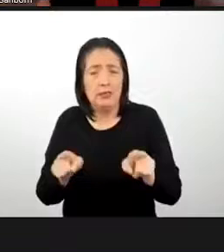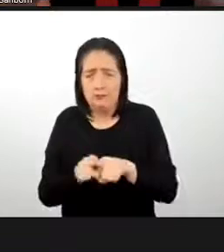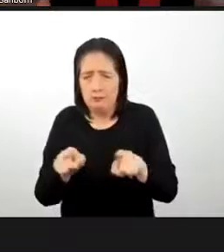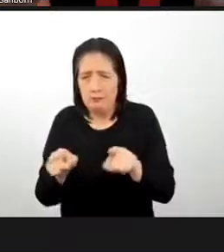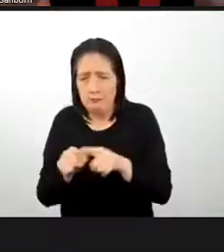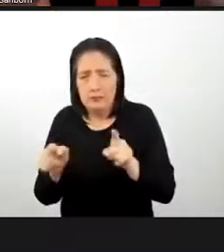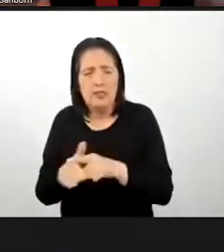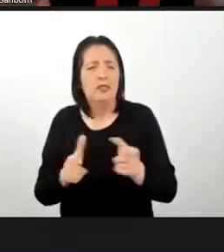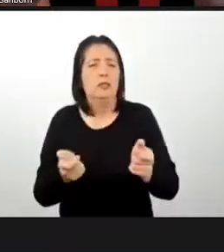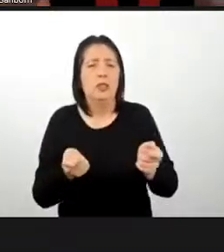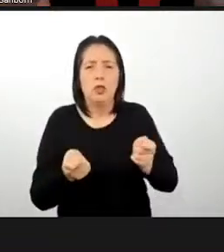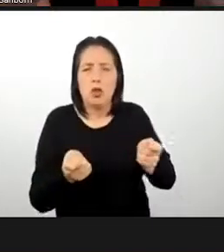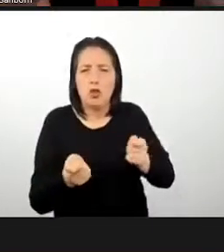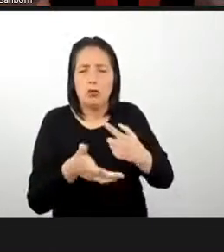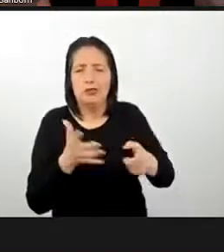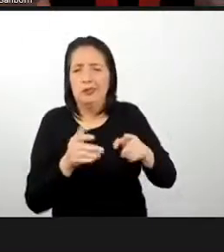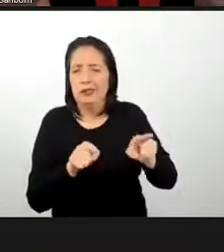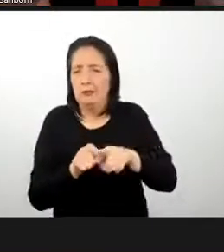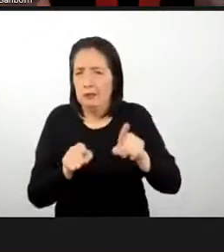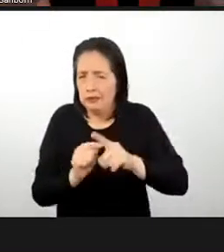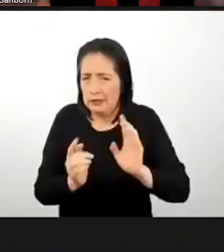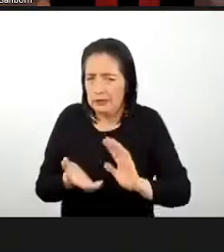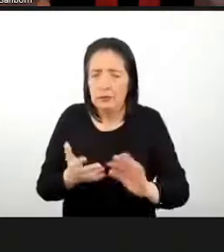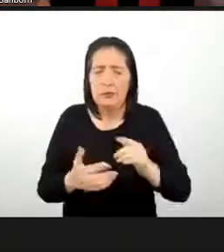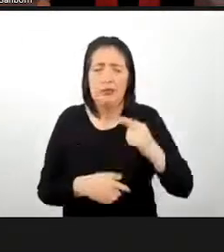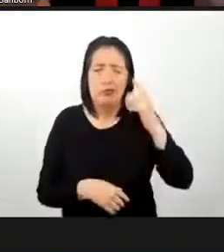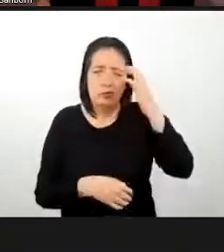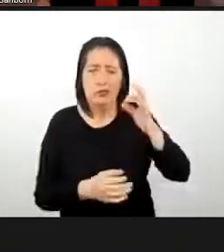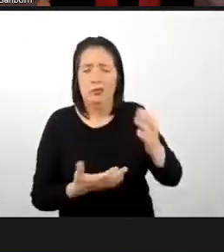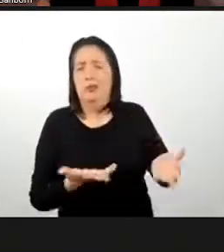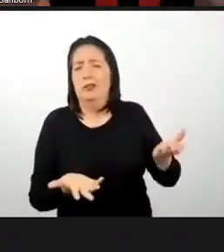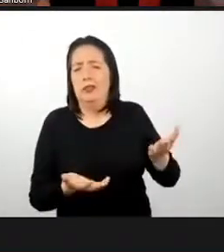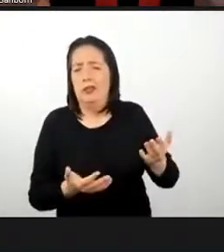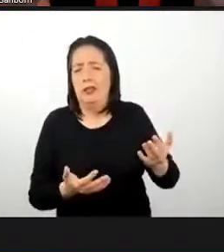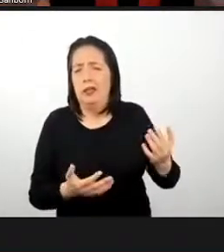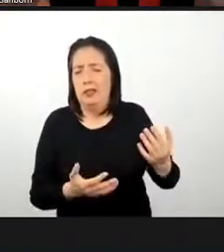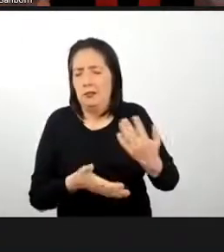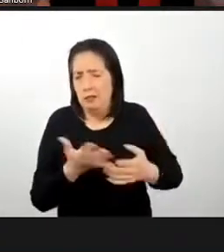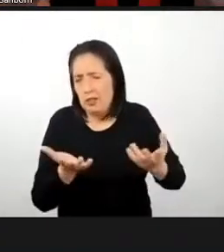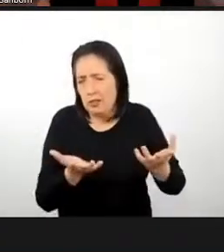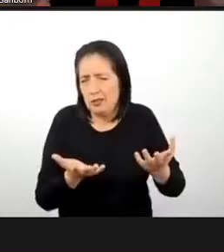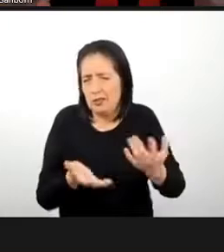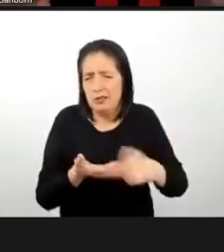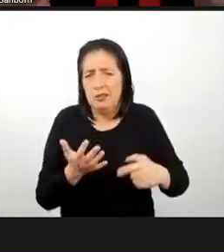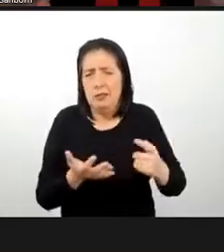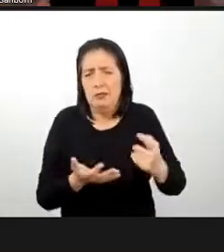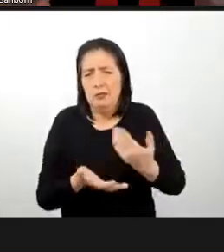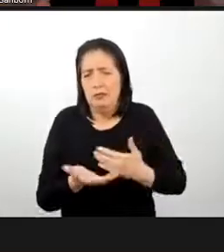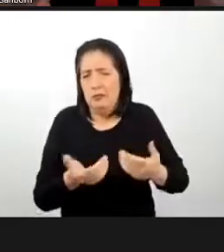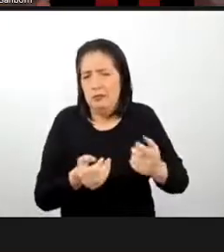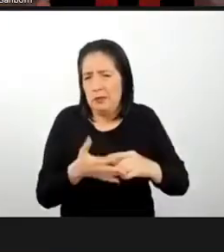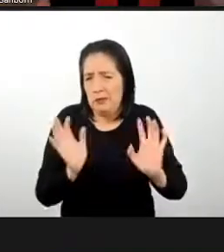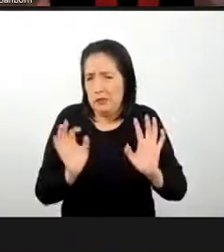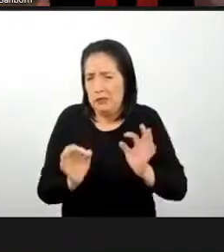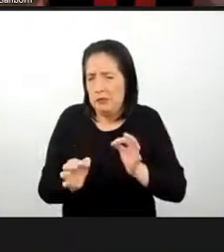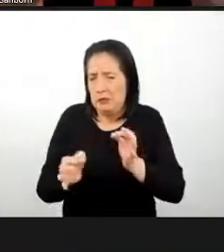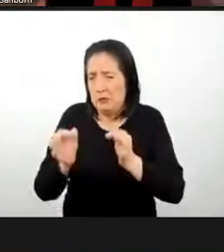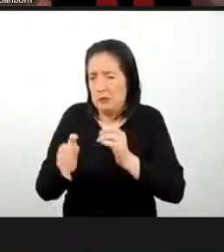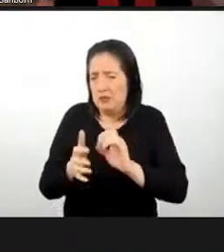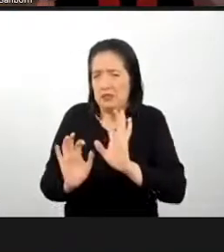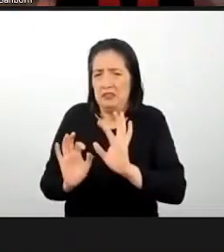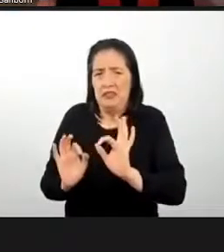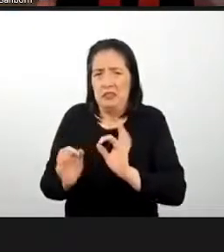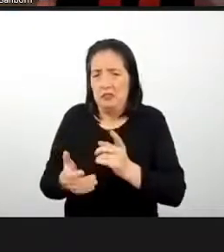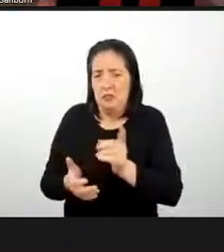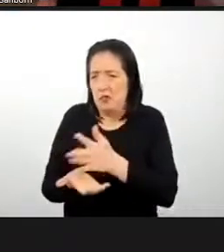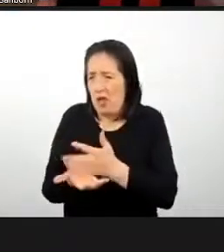De la justificación. Yo creo que ahora el poder público lo tiene mal, ¿no? Para actuar sin justificación, ¿no? Sin tener que explicarse,